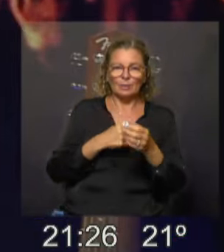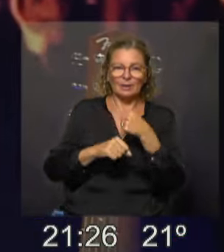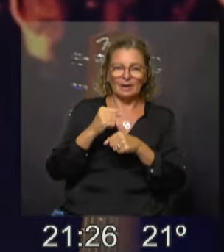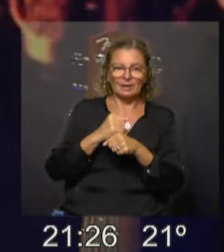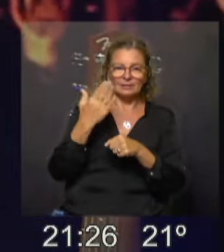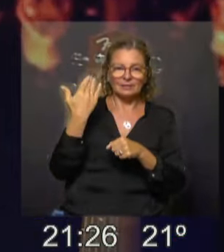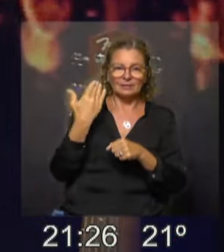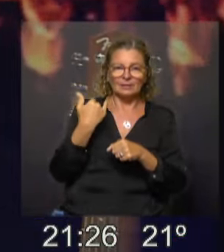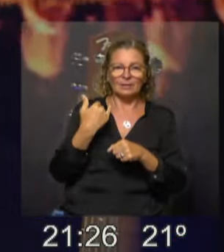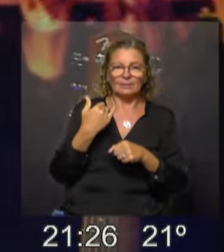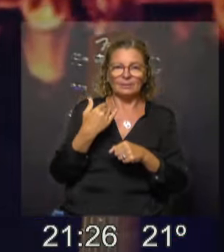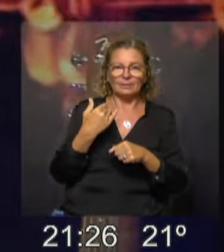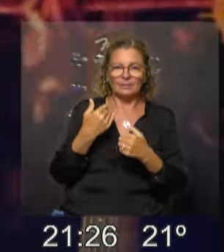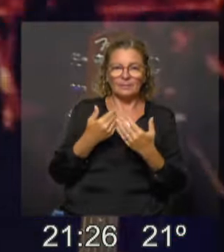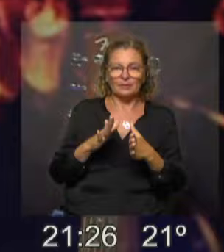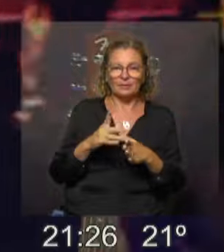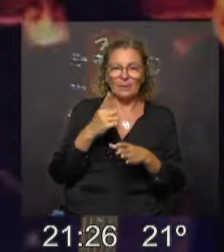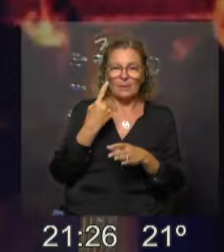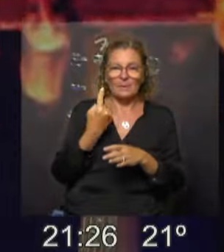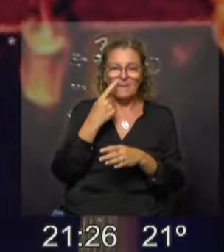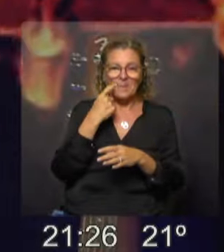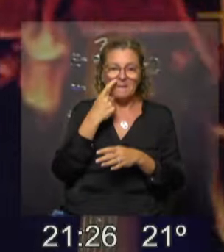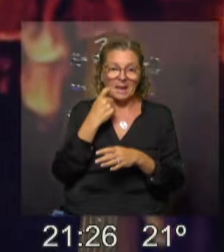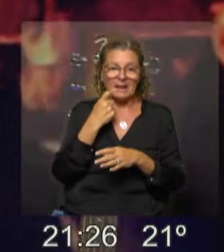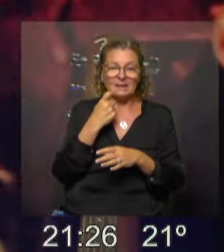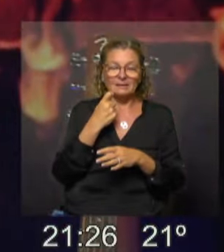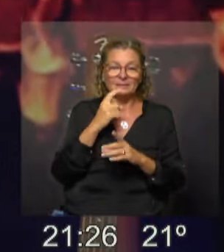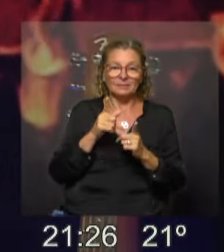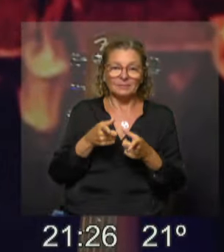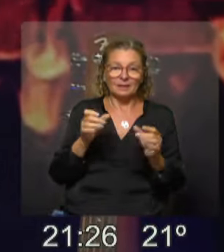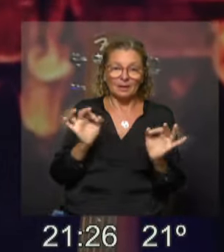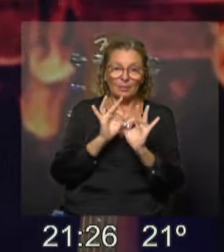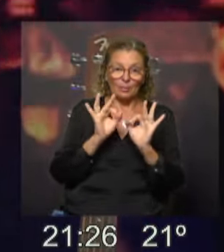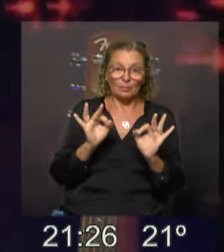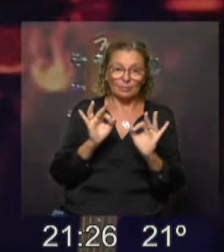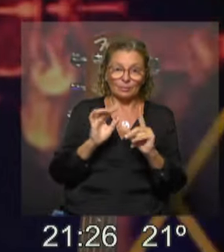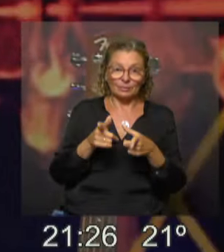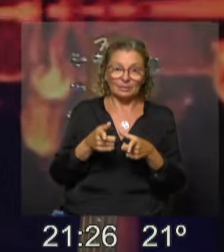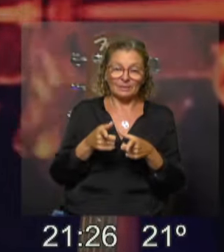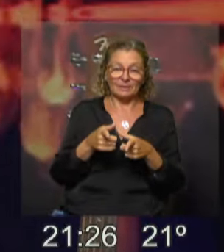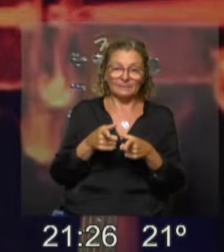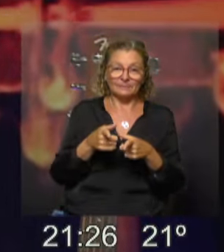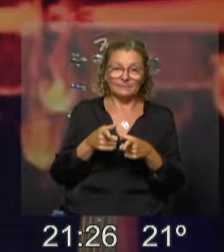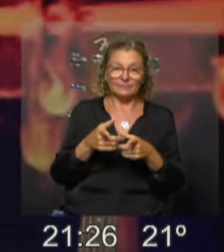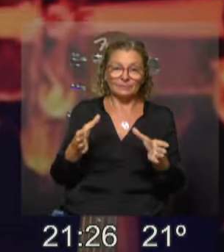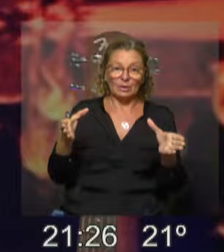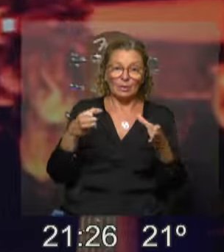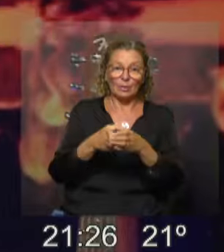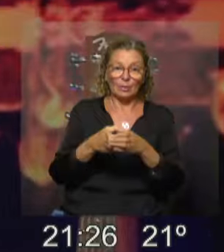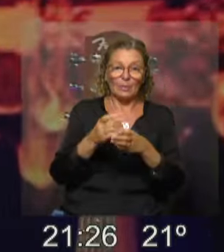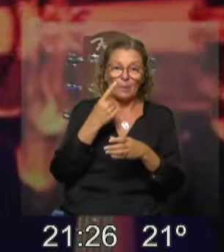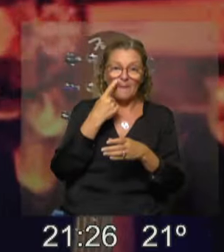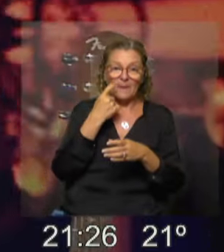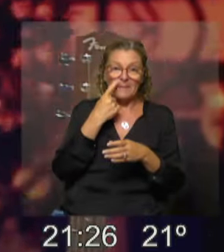pasado. Fue una iniciativa de mi papá también. Que bueno, es músico también tu sí, padre. Sí, así es. Tiene su banda.